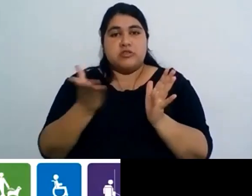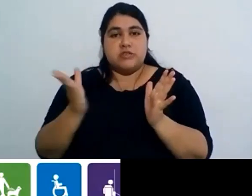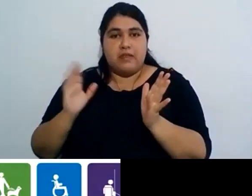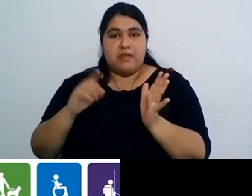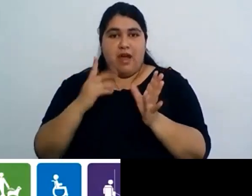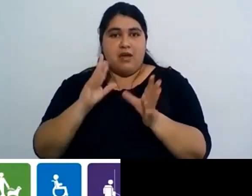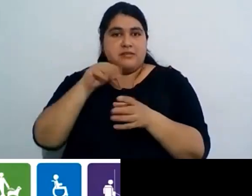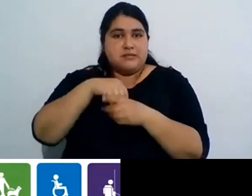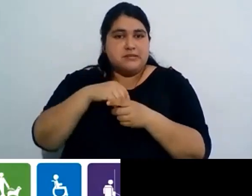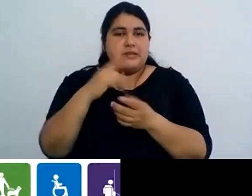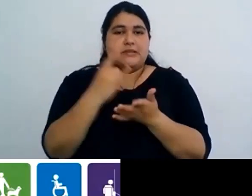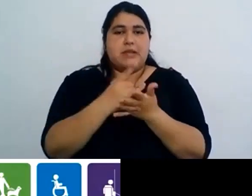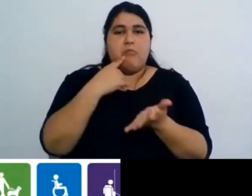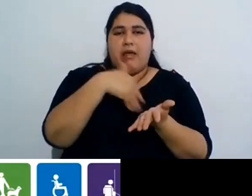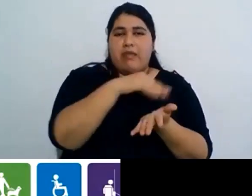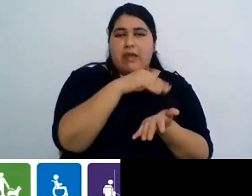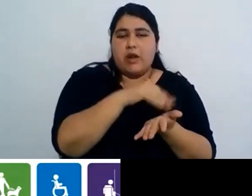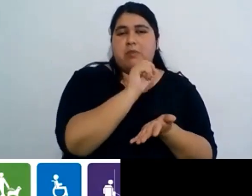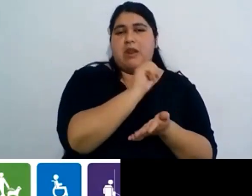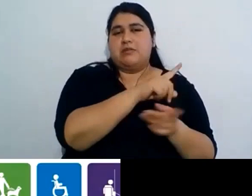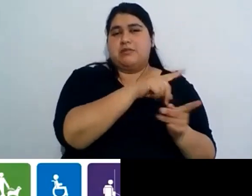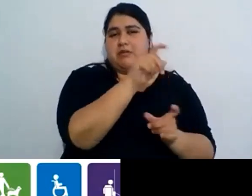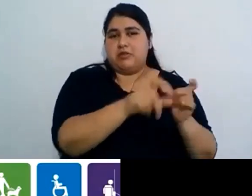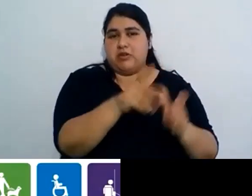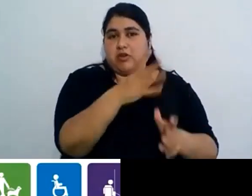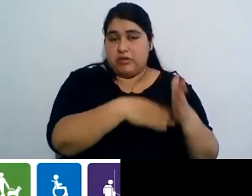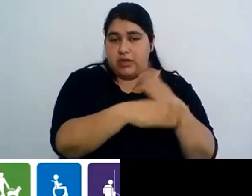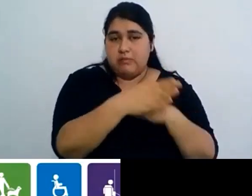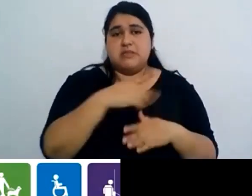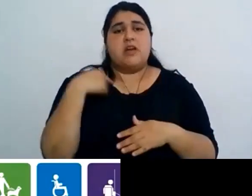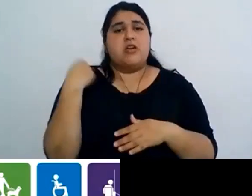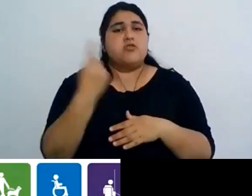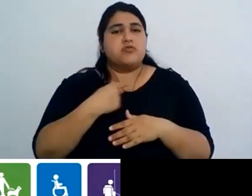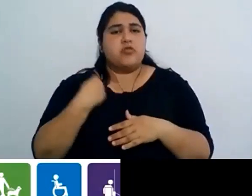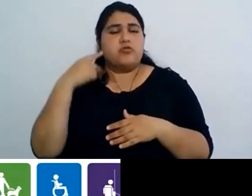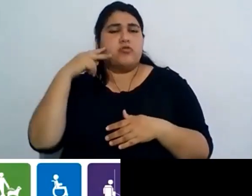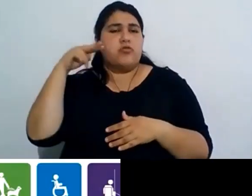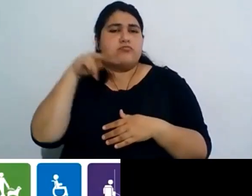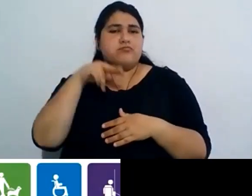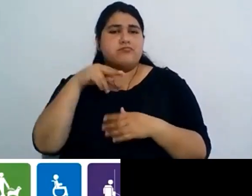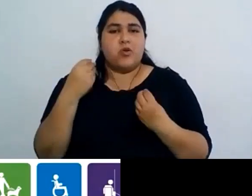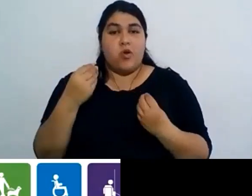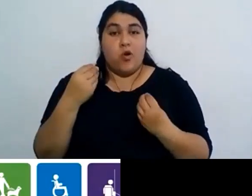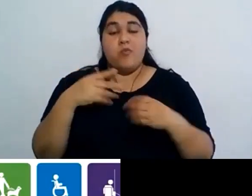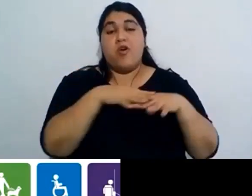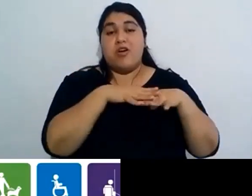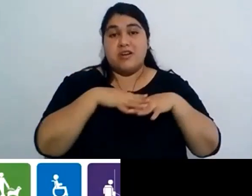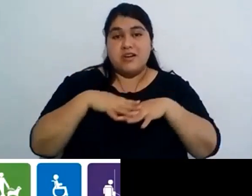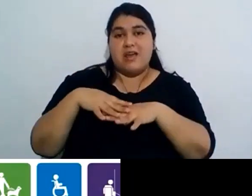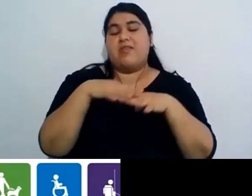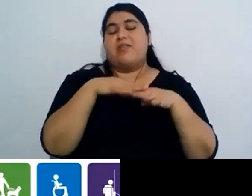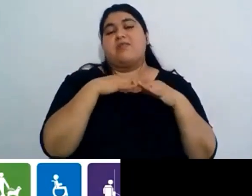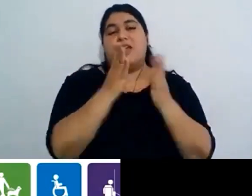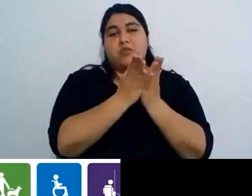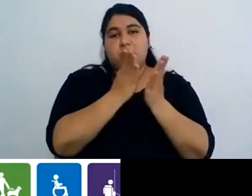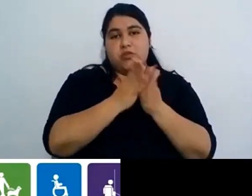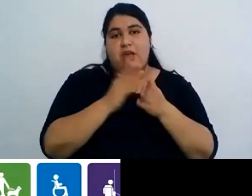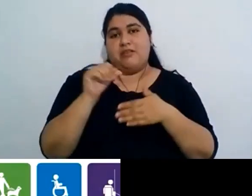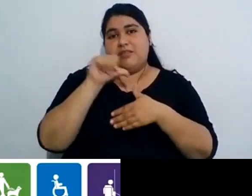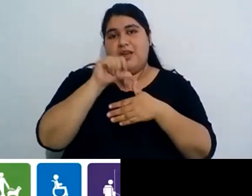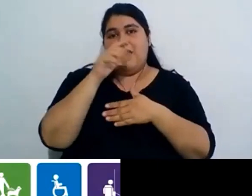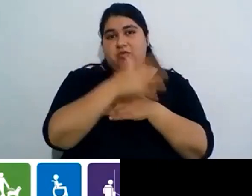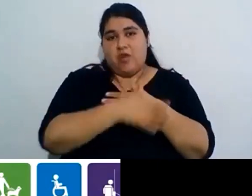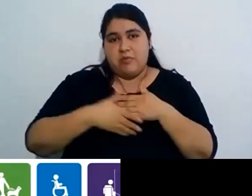capacitista. Y bueno, nosotros como Red de Estudiantes Latinoamericanos por la Inclusión, RELPI,